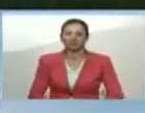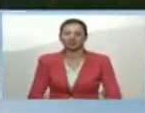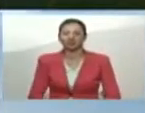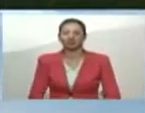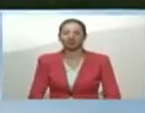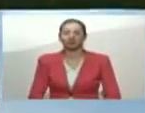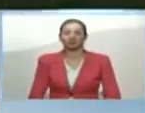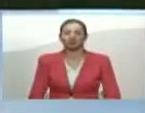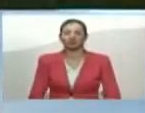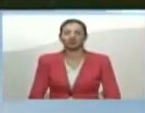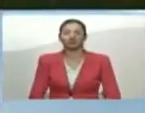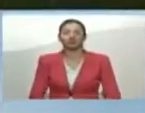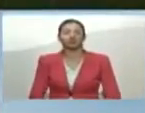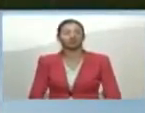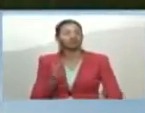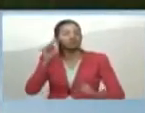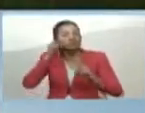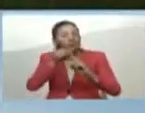hacia el Estado Comunal.